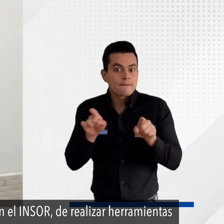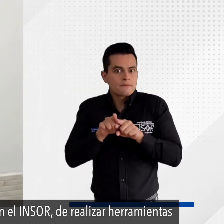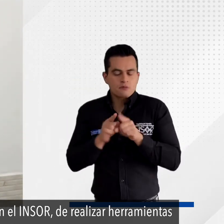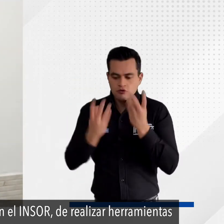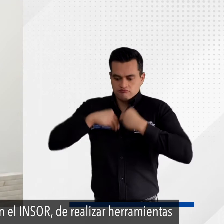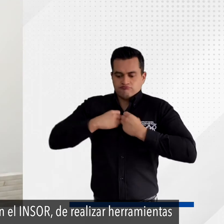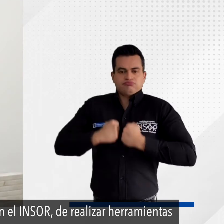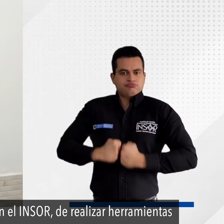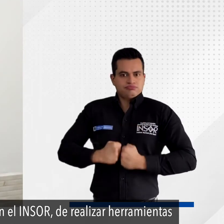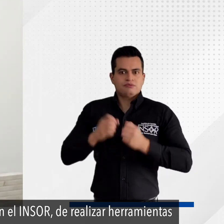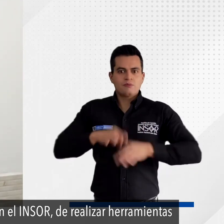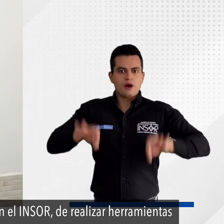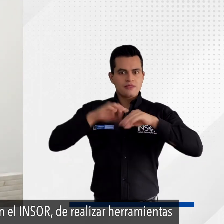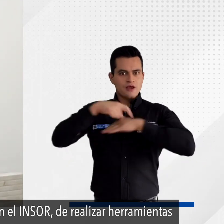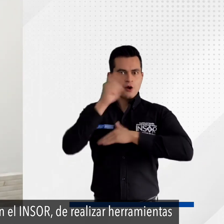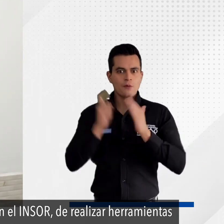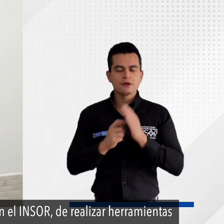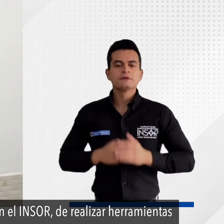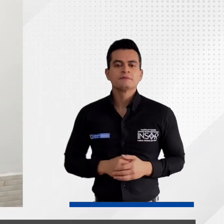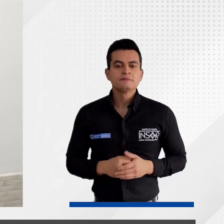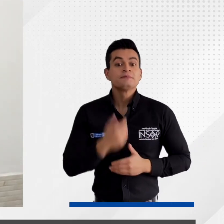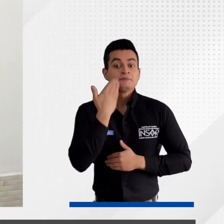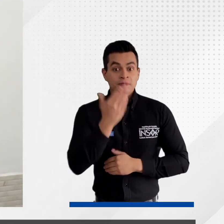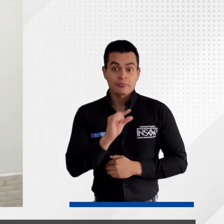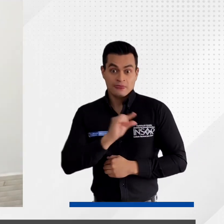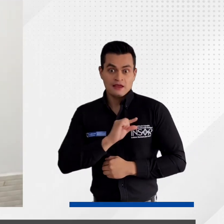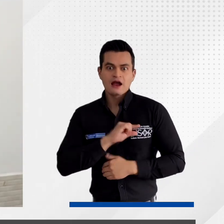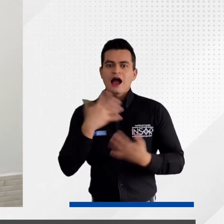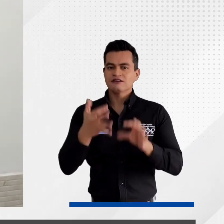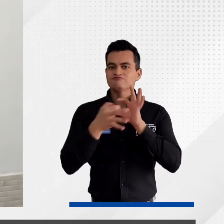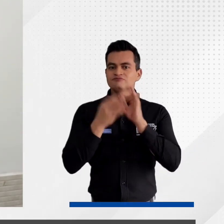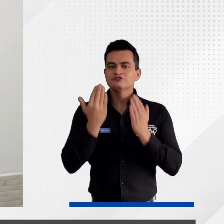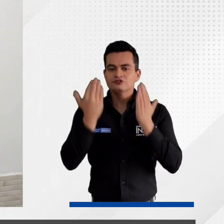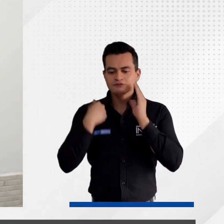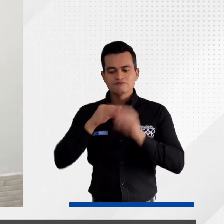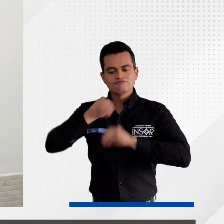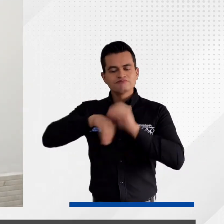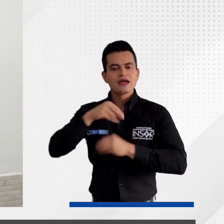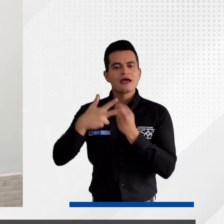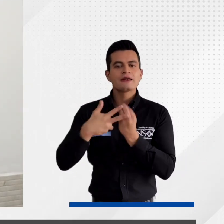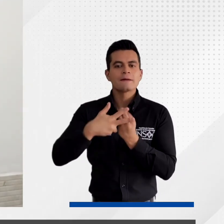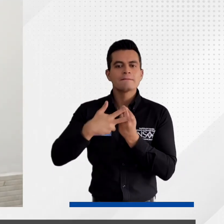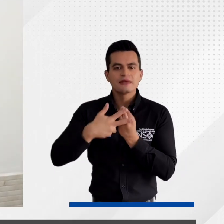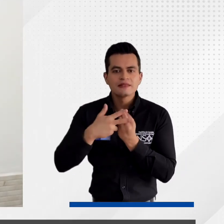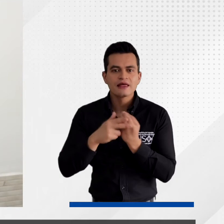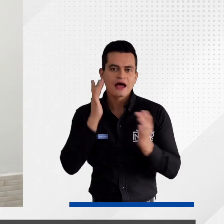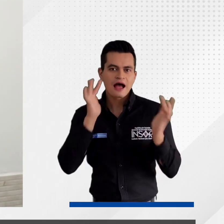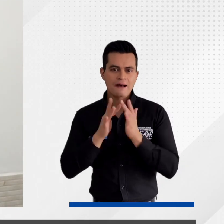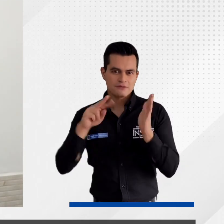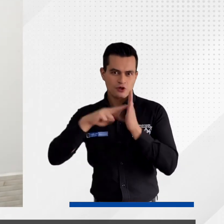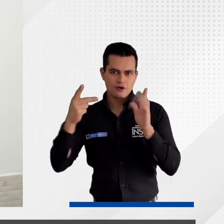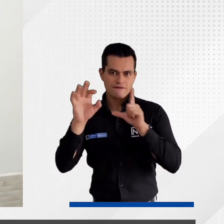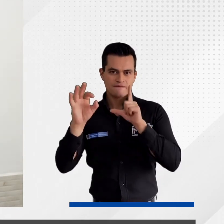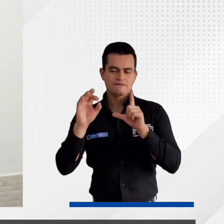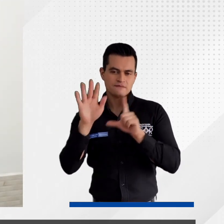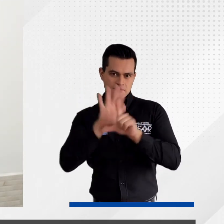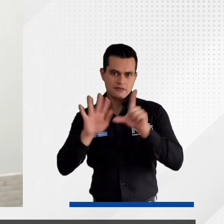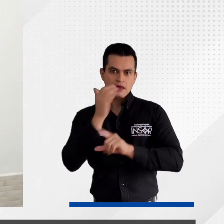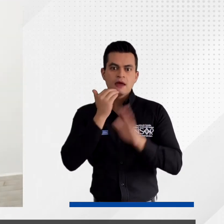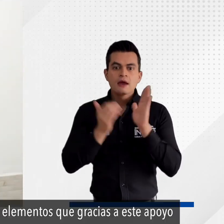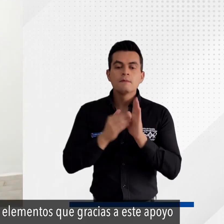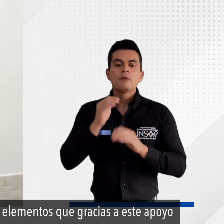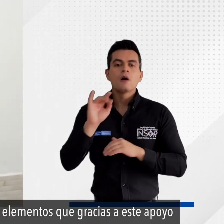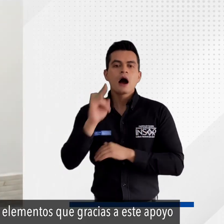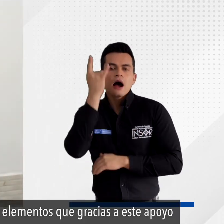realizar herramientas mediadas por tecnología, como la enseñanza sobre signos de alarma para el cuidado de la piel de recién nacido,